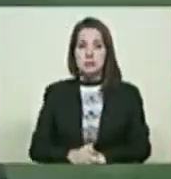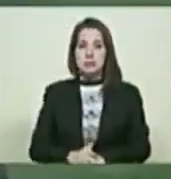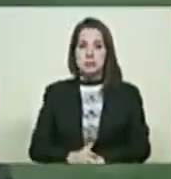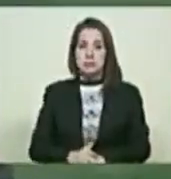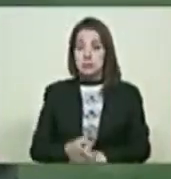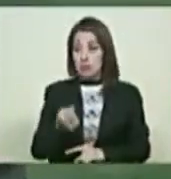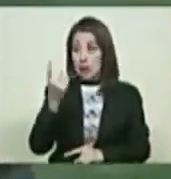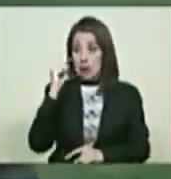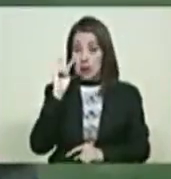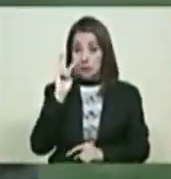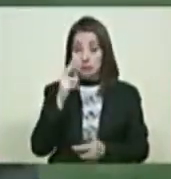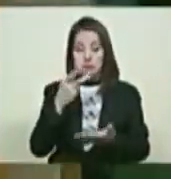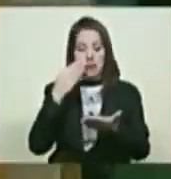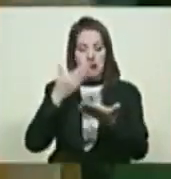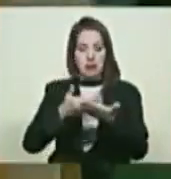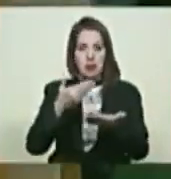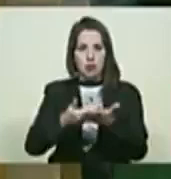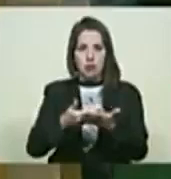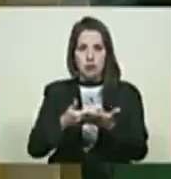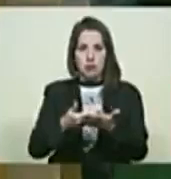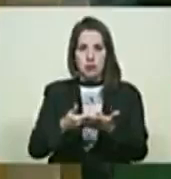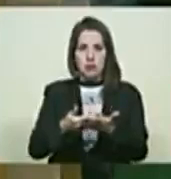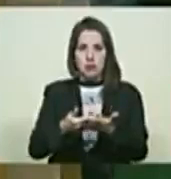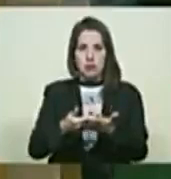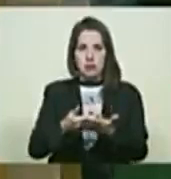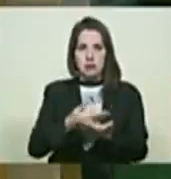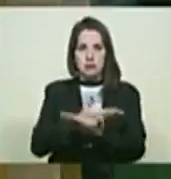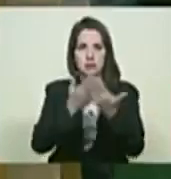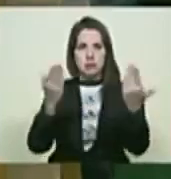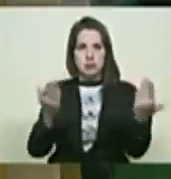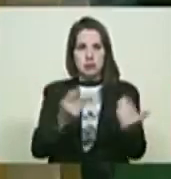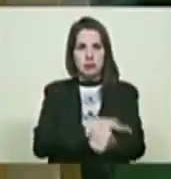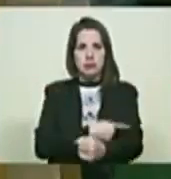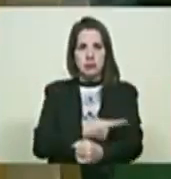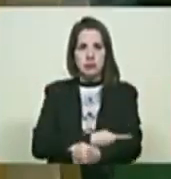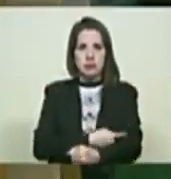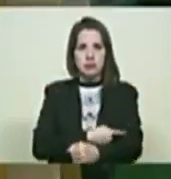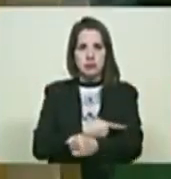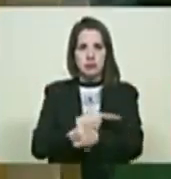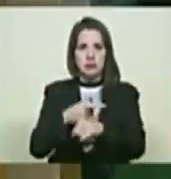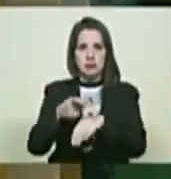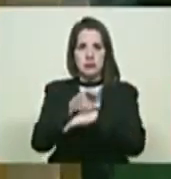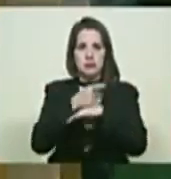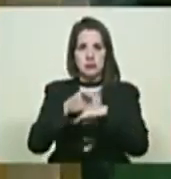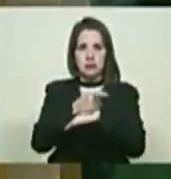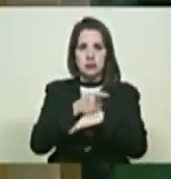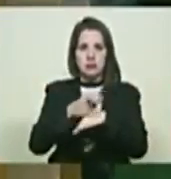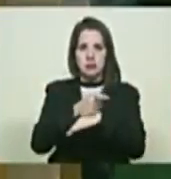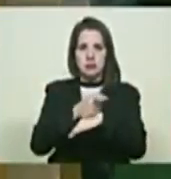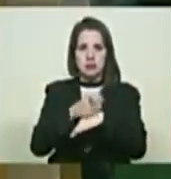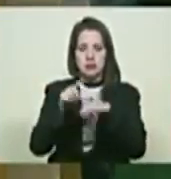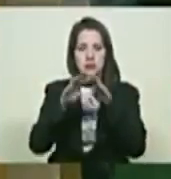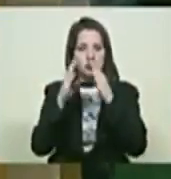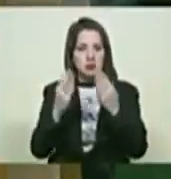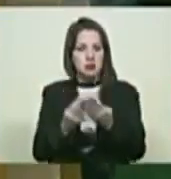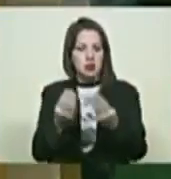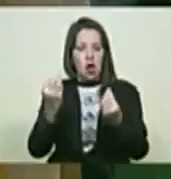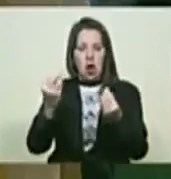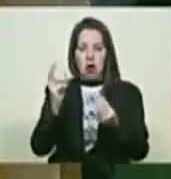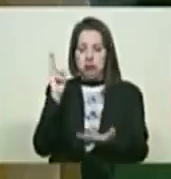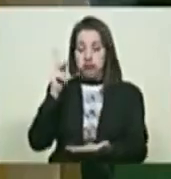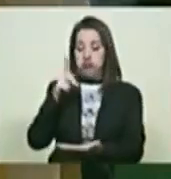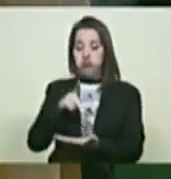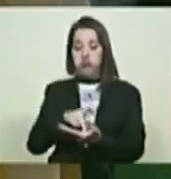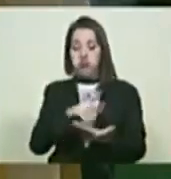Ayer fuimos testigos, queridos hermanos y hermanas de los gobiernos del mundo, de cómo el presidente de los